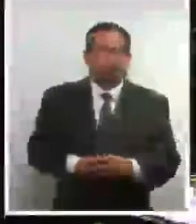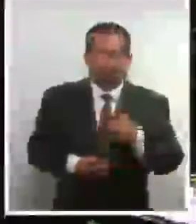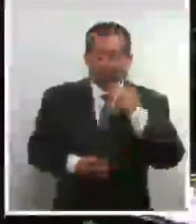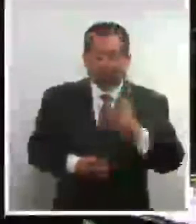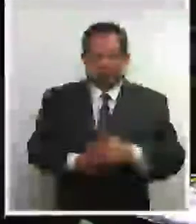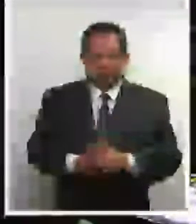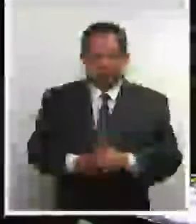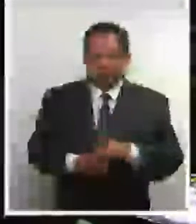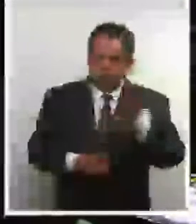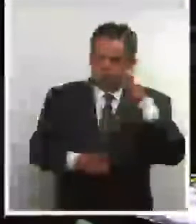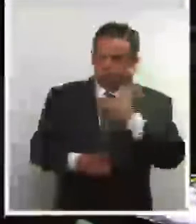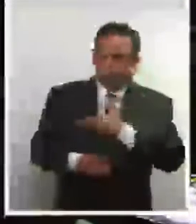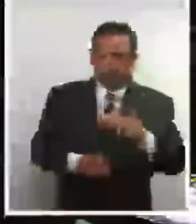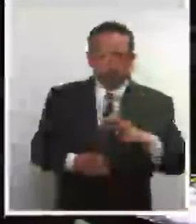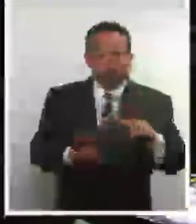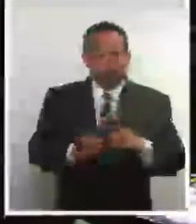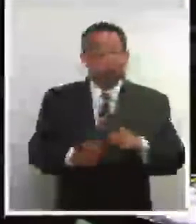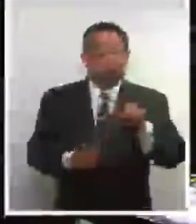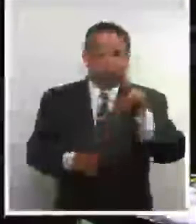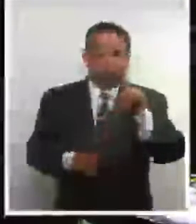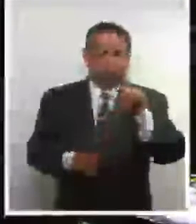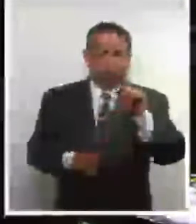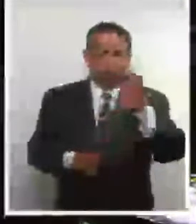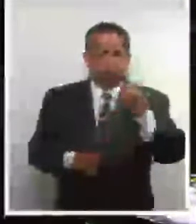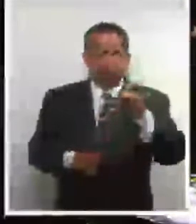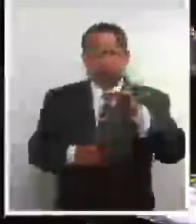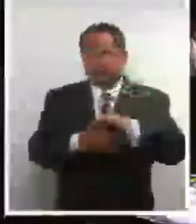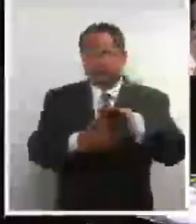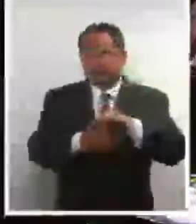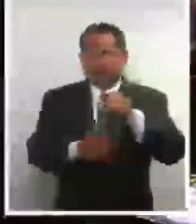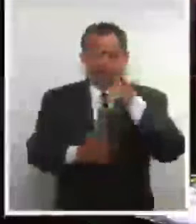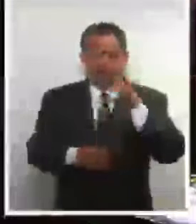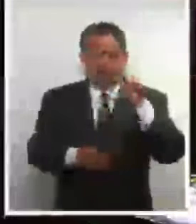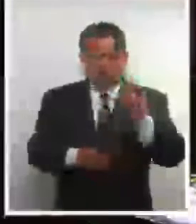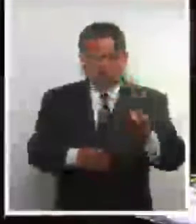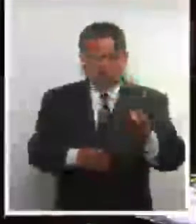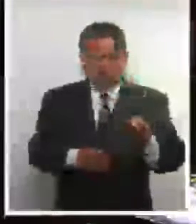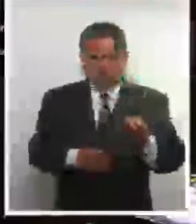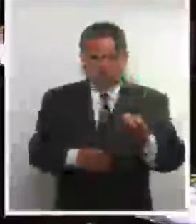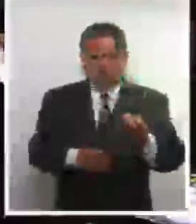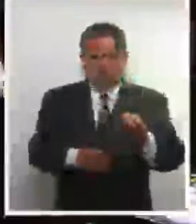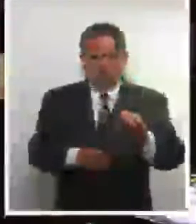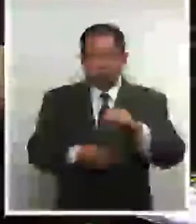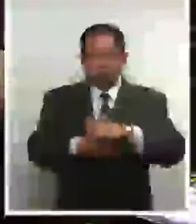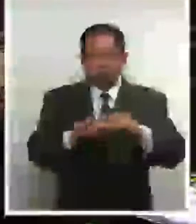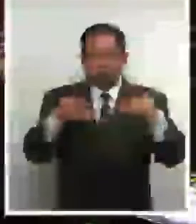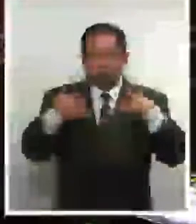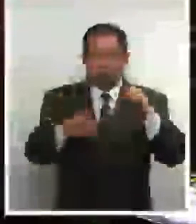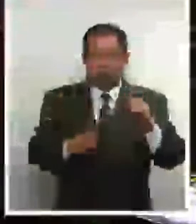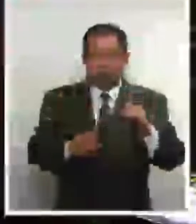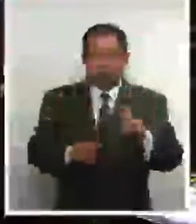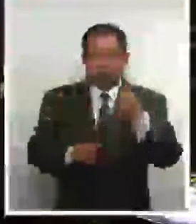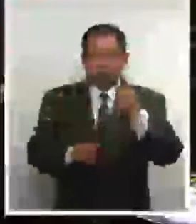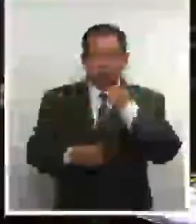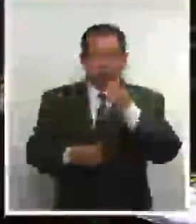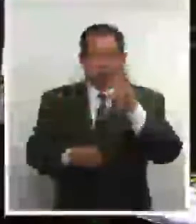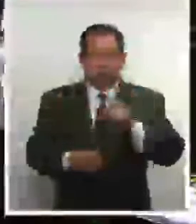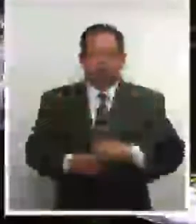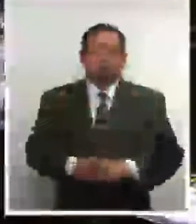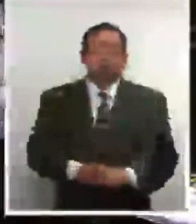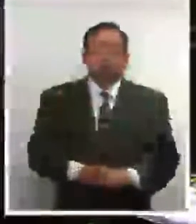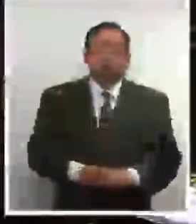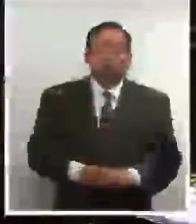Muy bien. Señor presidente, se emitieron 79 votos a favor, 0 abstención y 1 en contra.